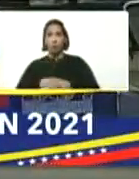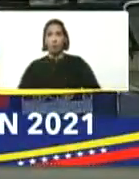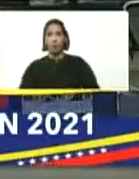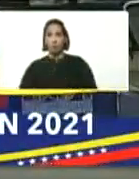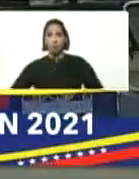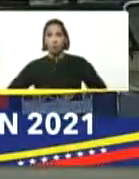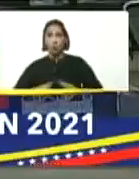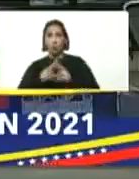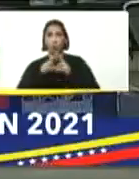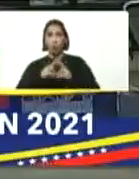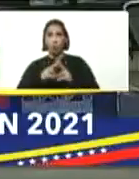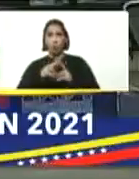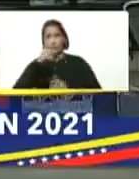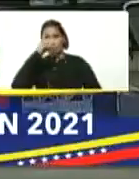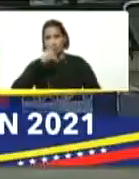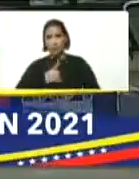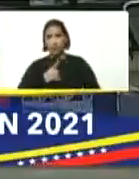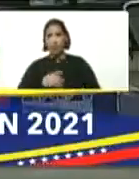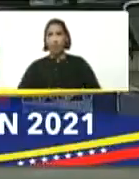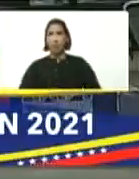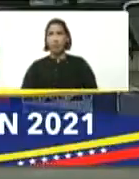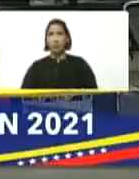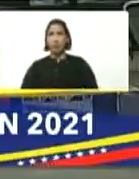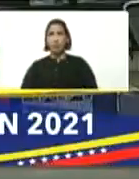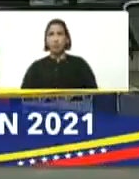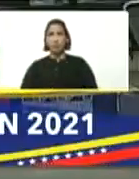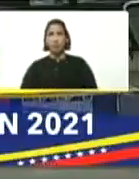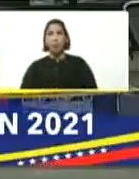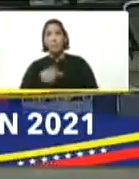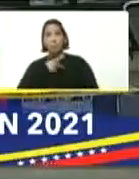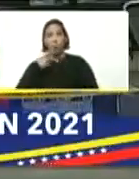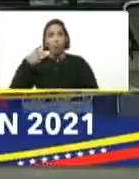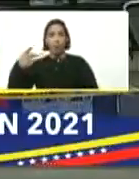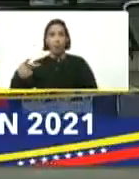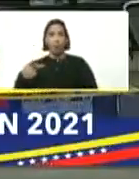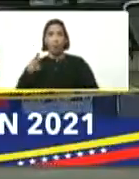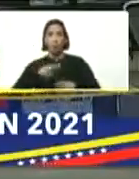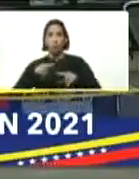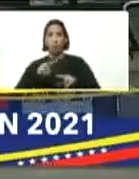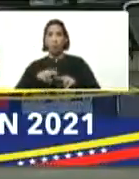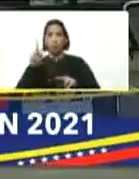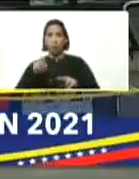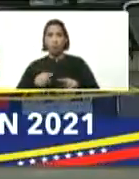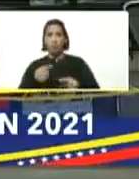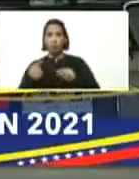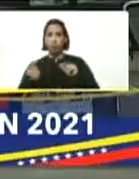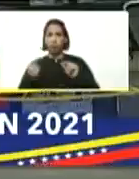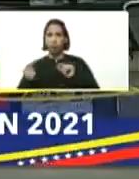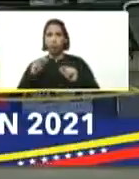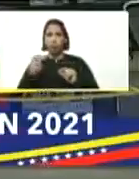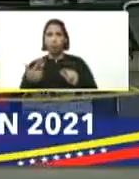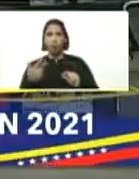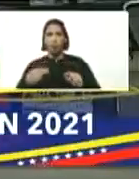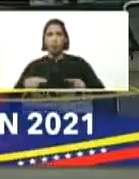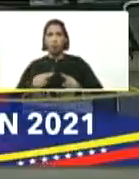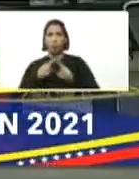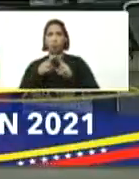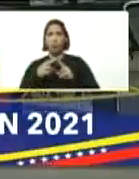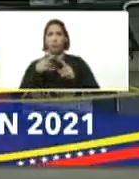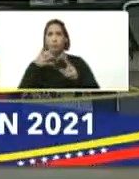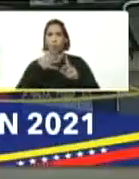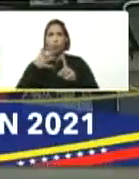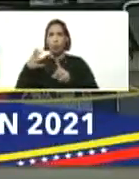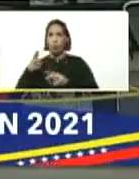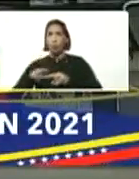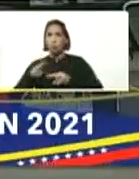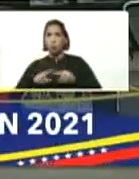de discapacidades sin barreras. Aprobado. Recitales poéticos, pabellón infantil. Excelente. Tercer encuentro de formadores y mediadores de lectura. ¿Pueden venir los niños